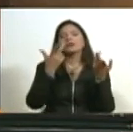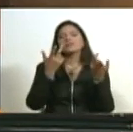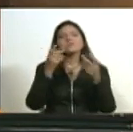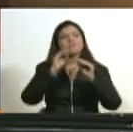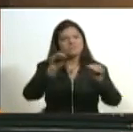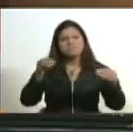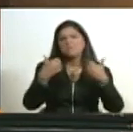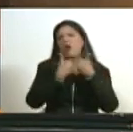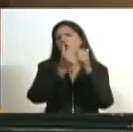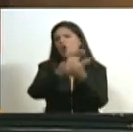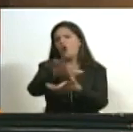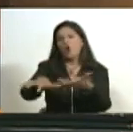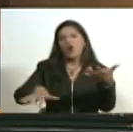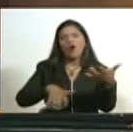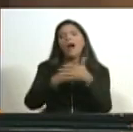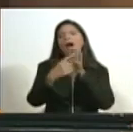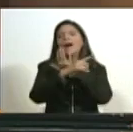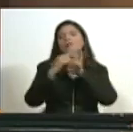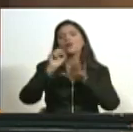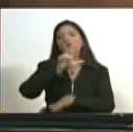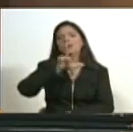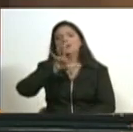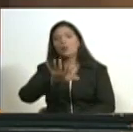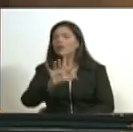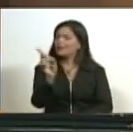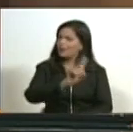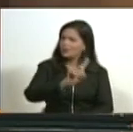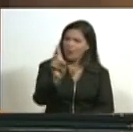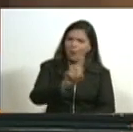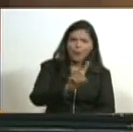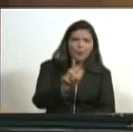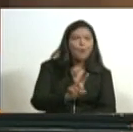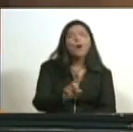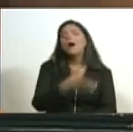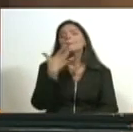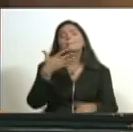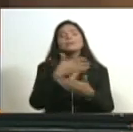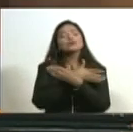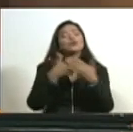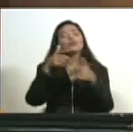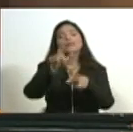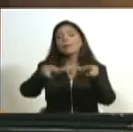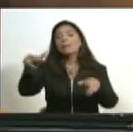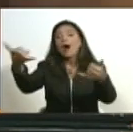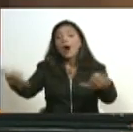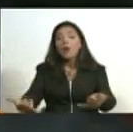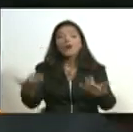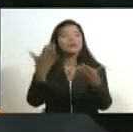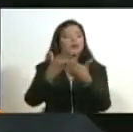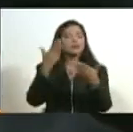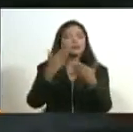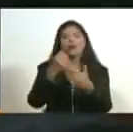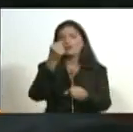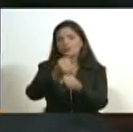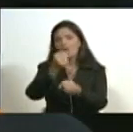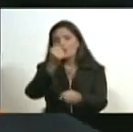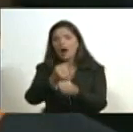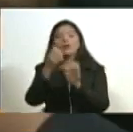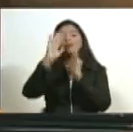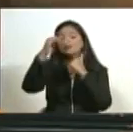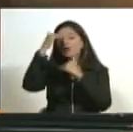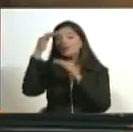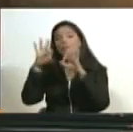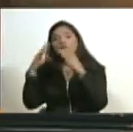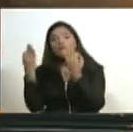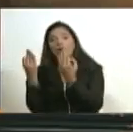a violencia, a 350, no. La voz de Venezuela es la voz de millones de personas que hasta ahora están estudiando, trabajando, atendiendo a su